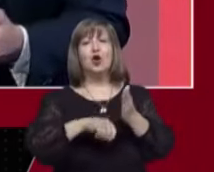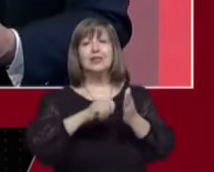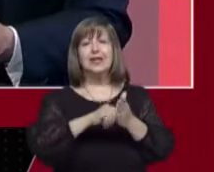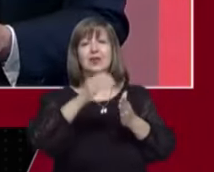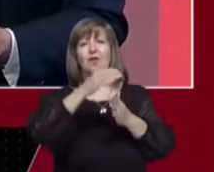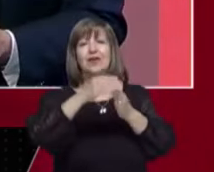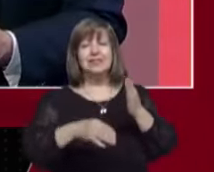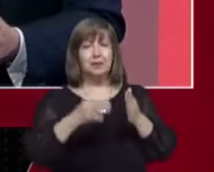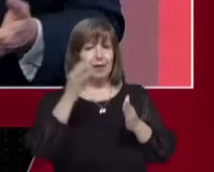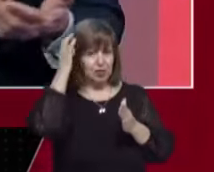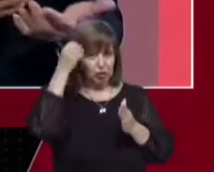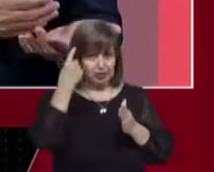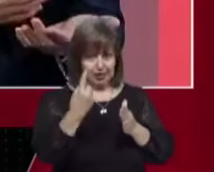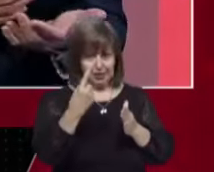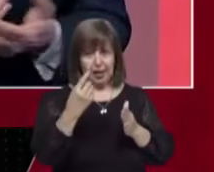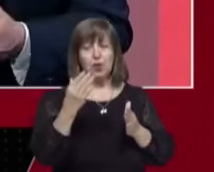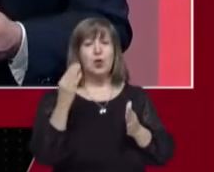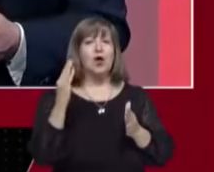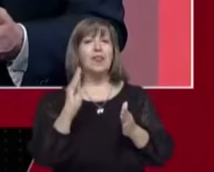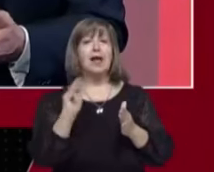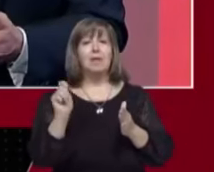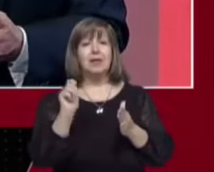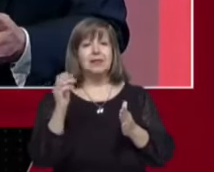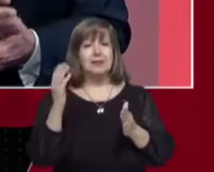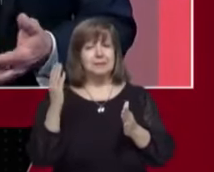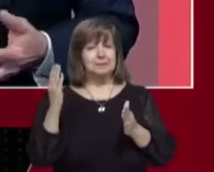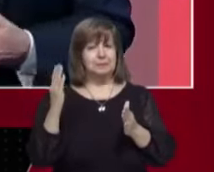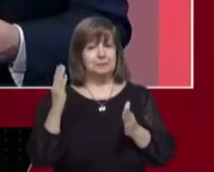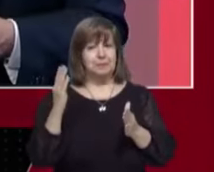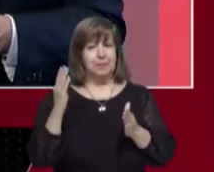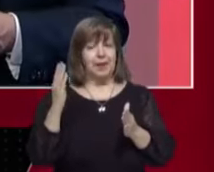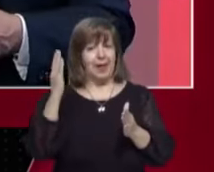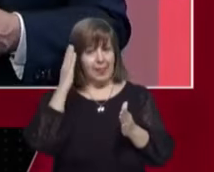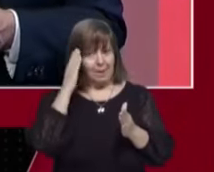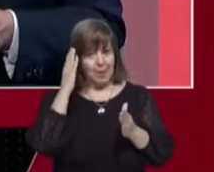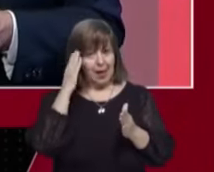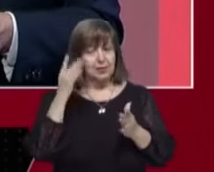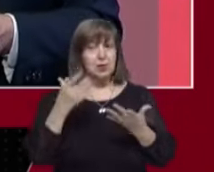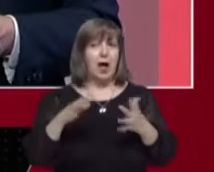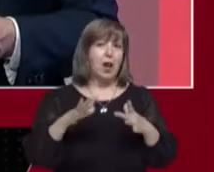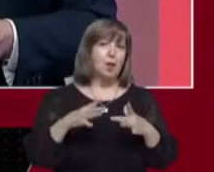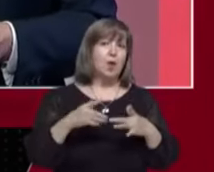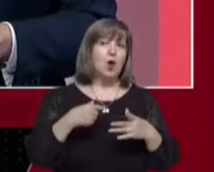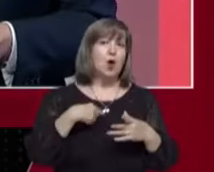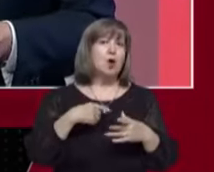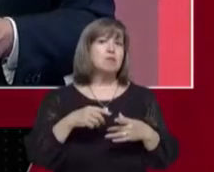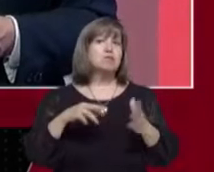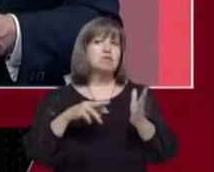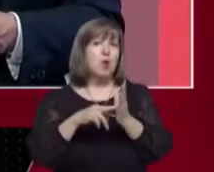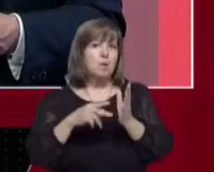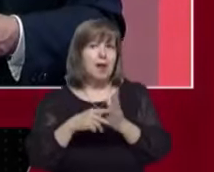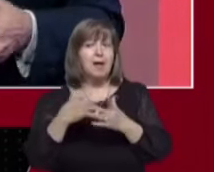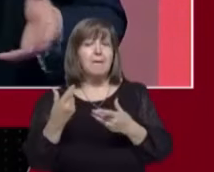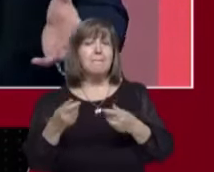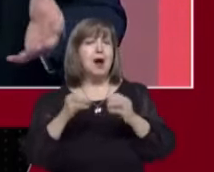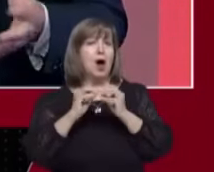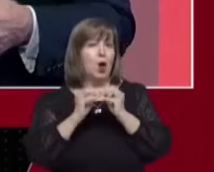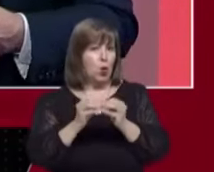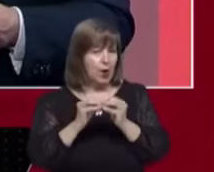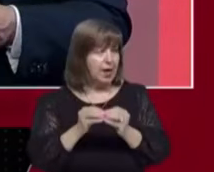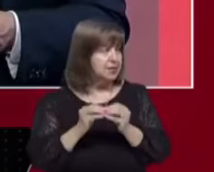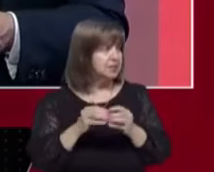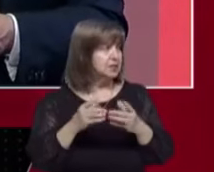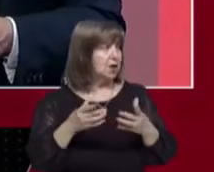polémica con los gremios que van a tratar de sostener, seguramente va a haber algunos juicios que se van a plantear justamente porque hay una